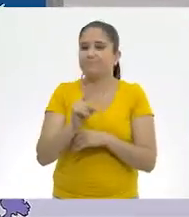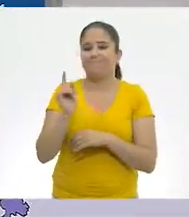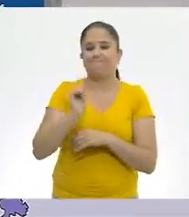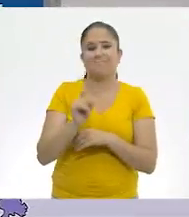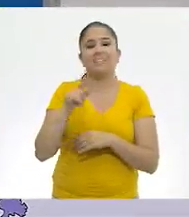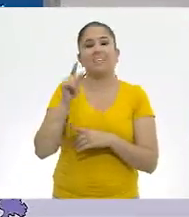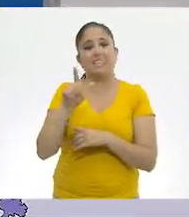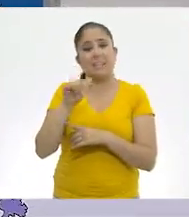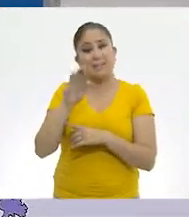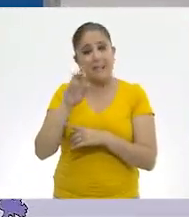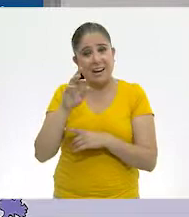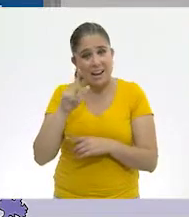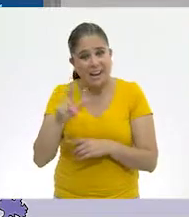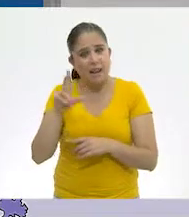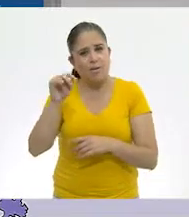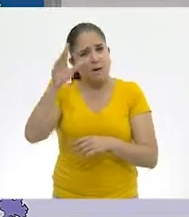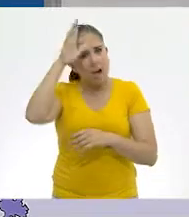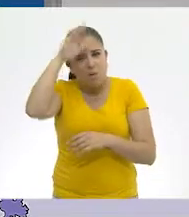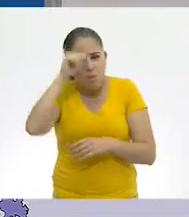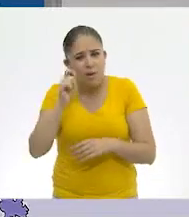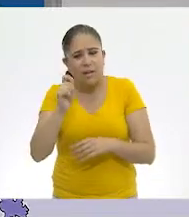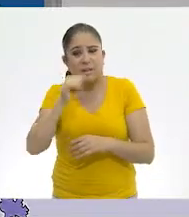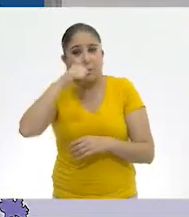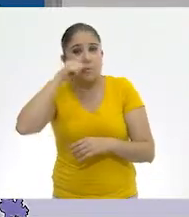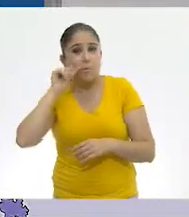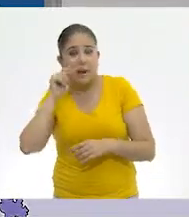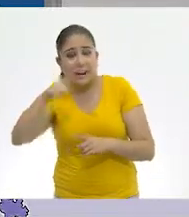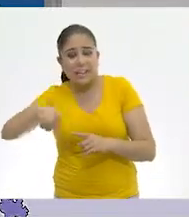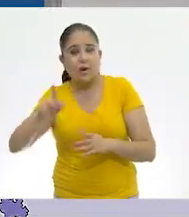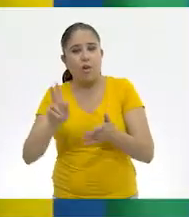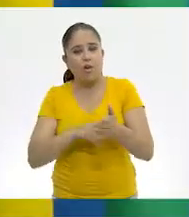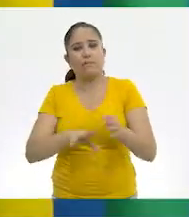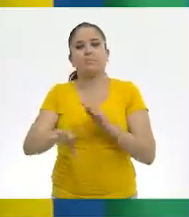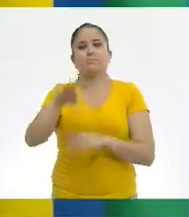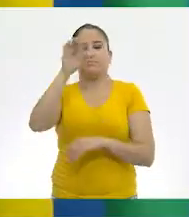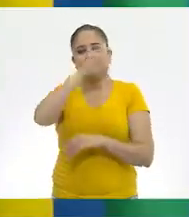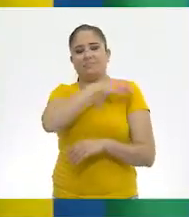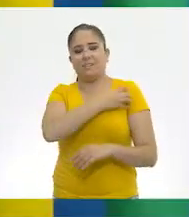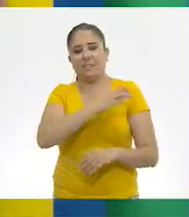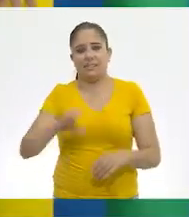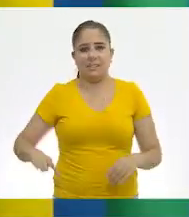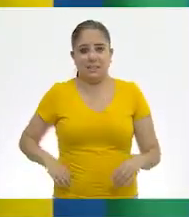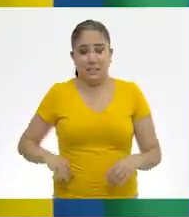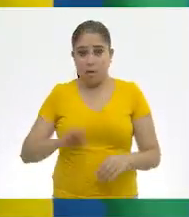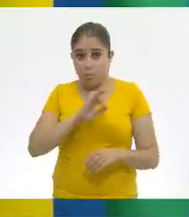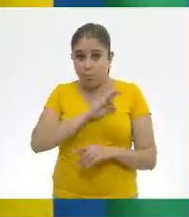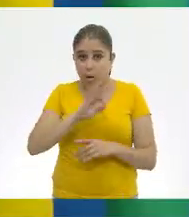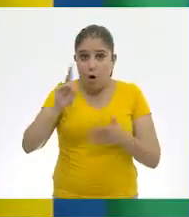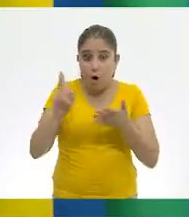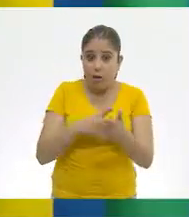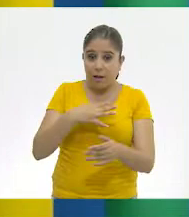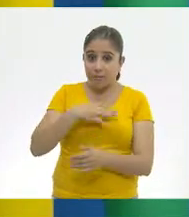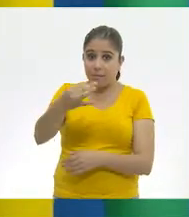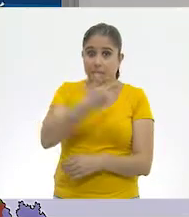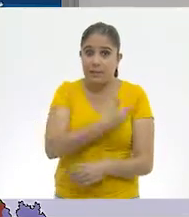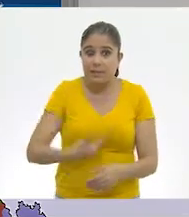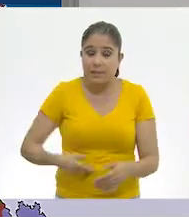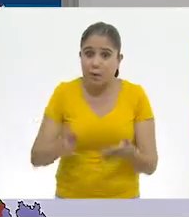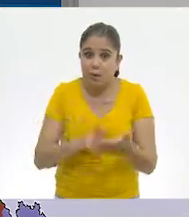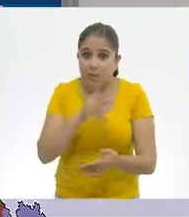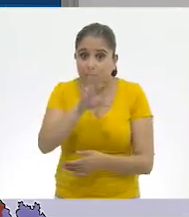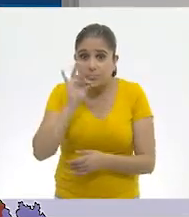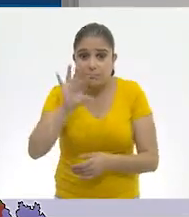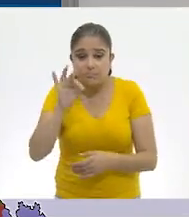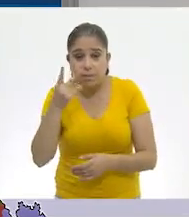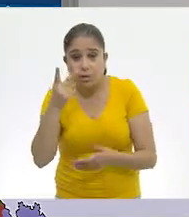Partido Liberal no estaba de acuerdo con que Benito Juárez se reeligiera. ¿Cómo? ¿Se podían reelegir en esas épocas? Sí,